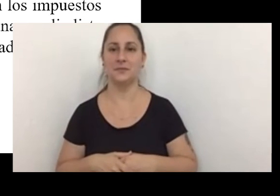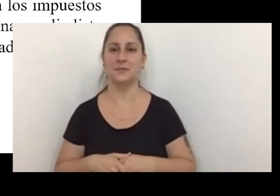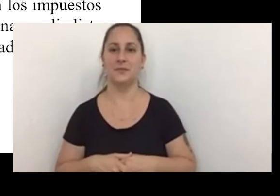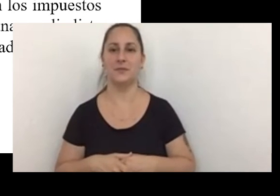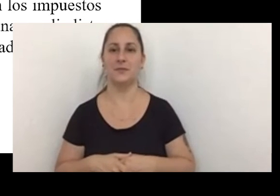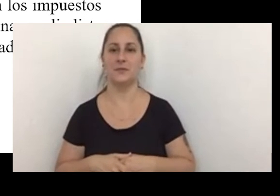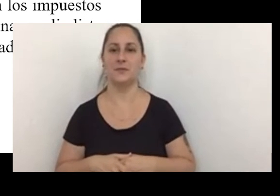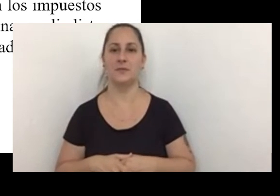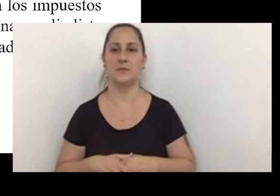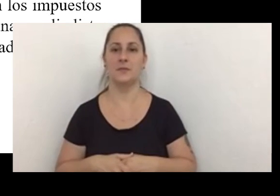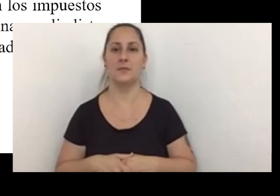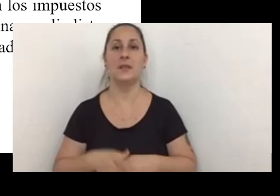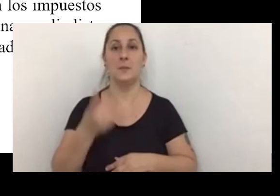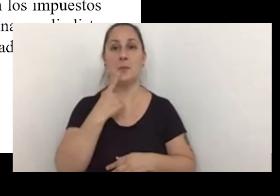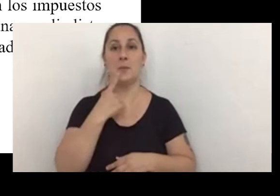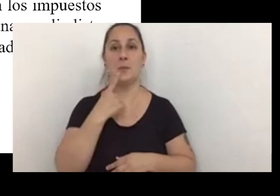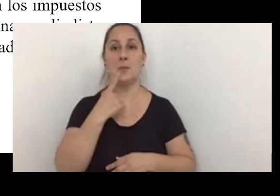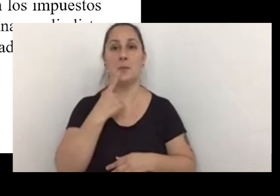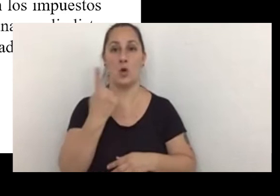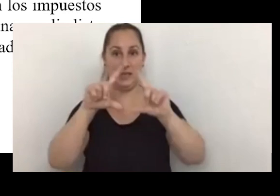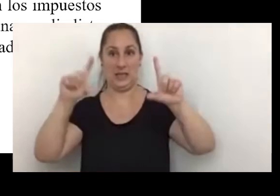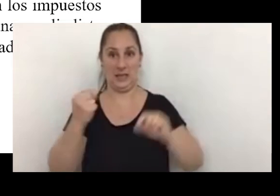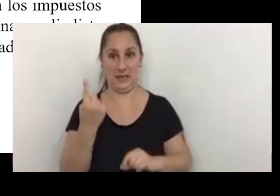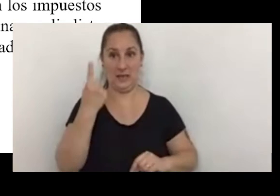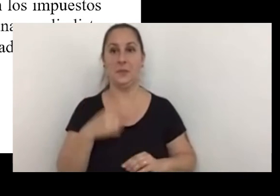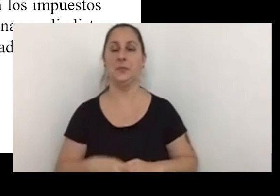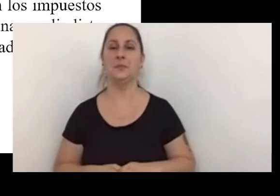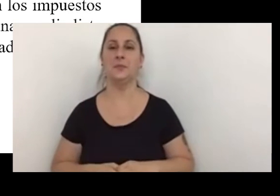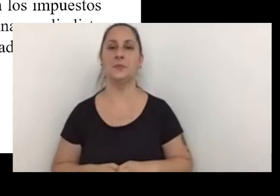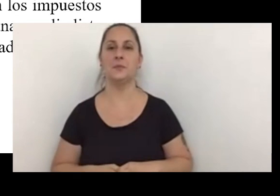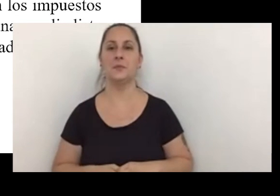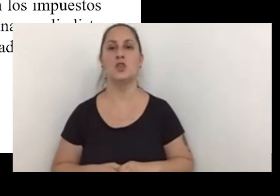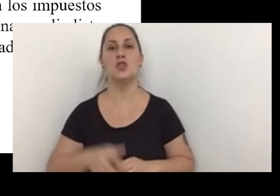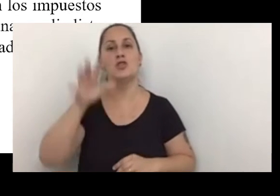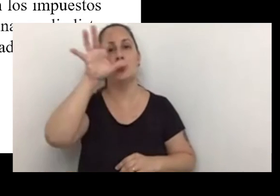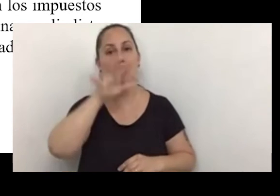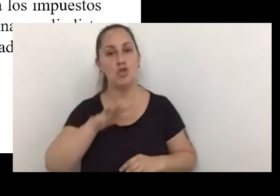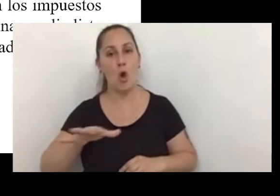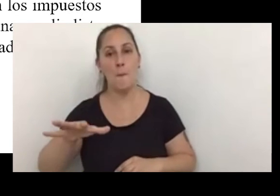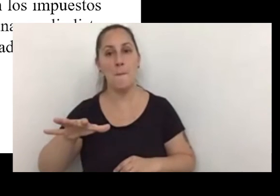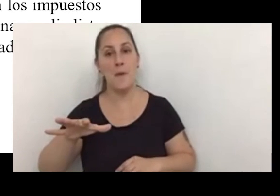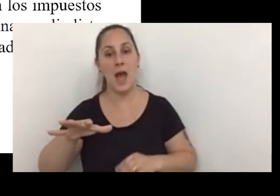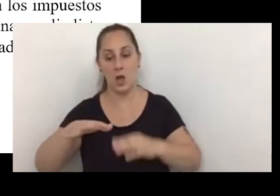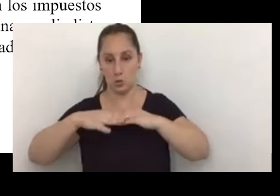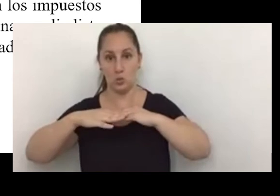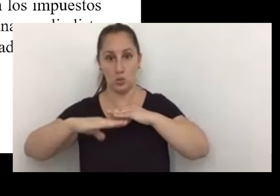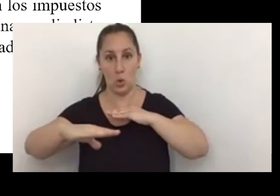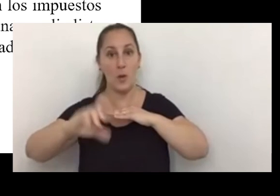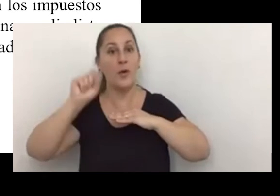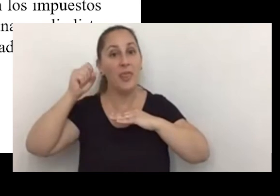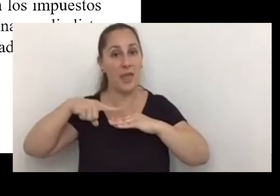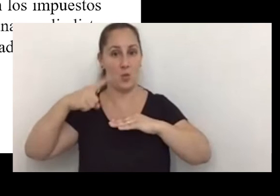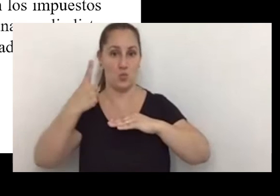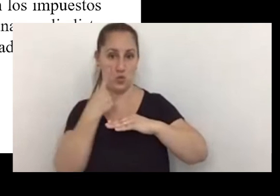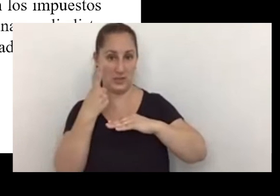acá mi primer viñeta, es la sombra que provocan sobre el suelo municipal. El tamaño